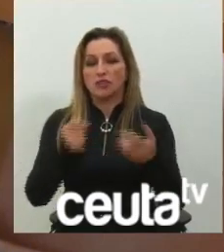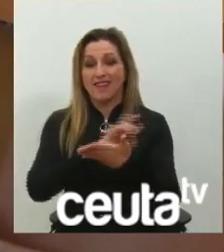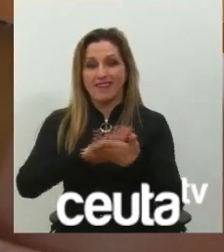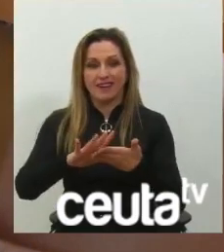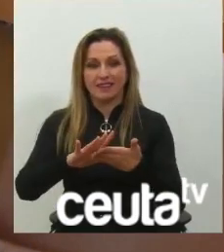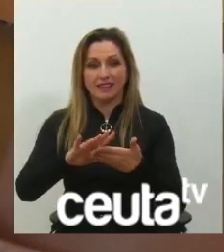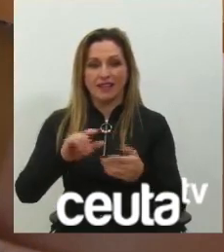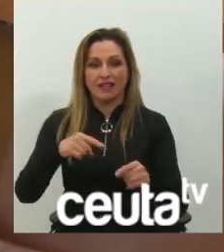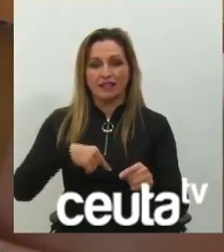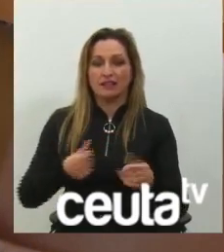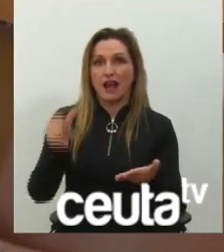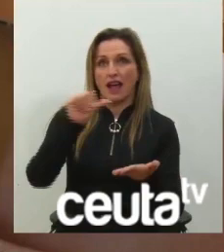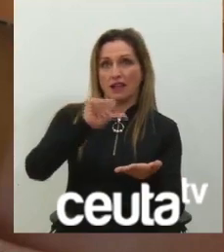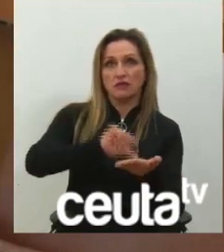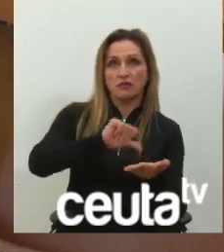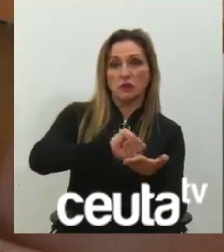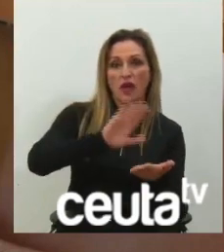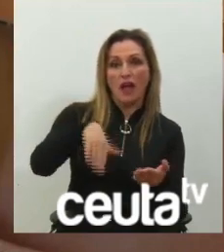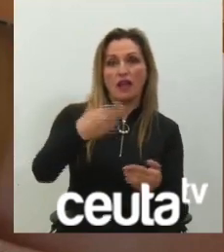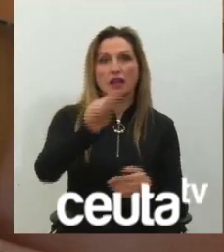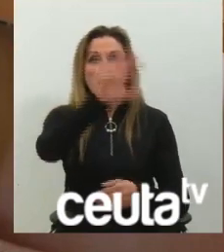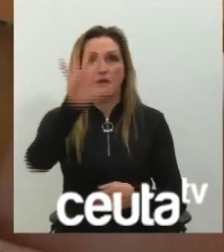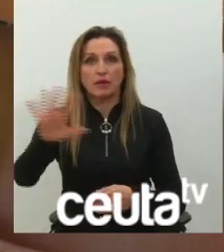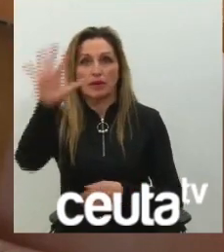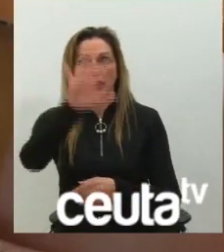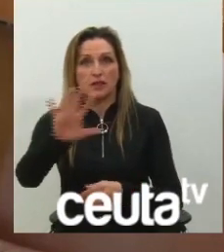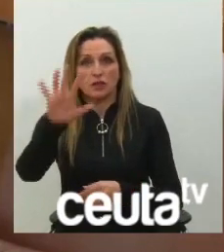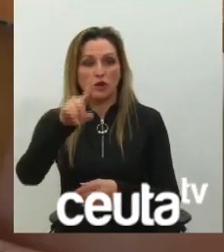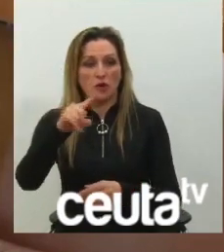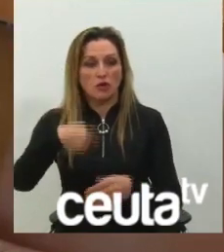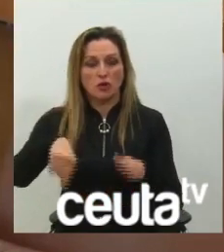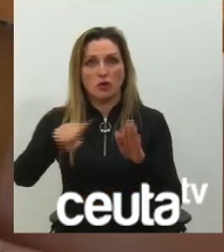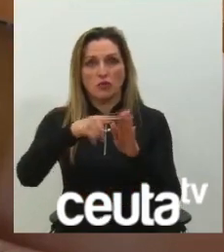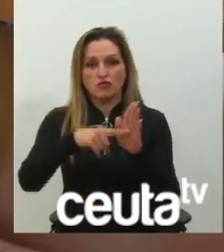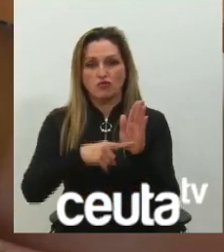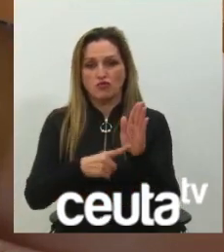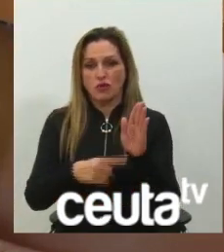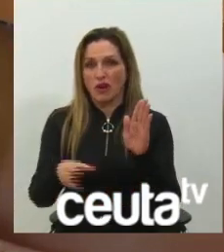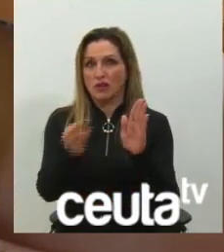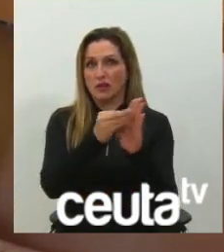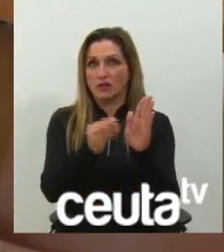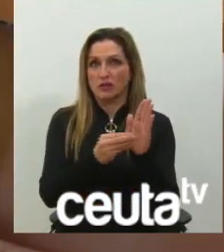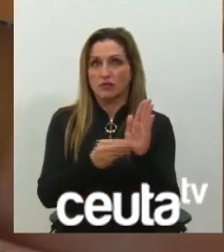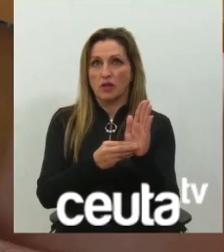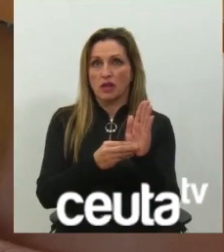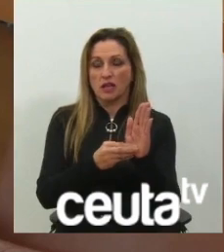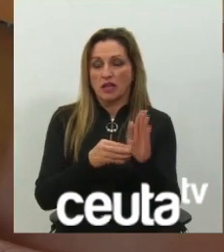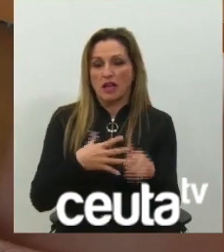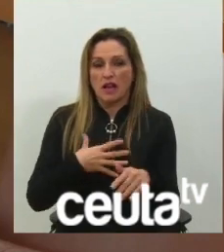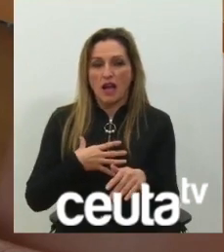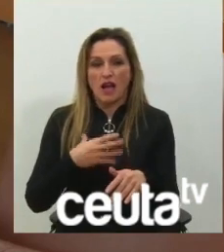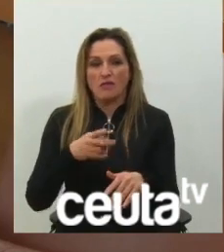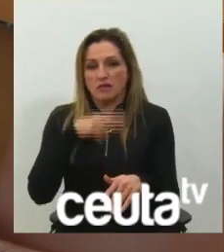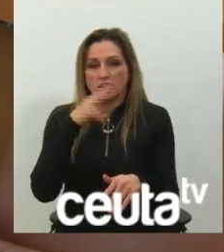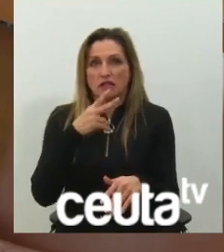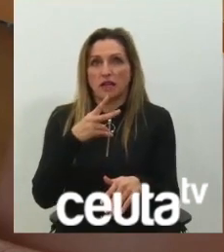península no deja de asombrarse en estos dos folios que han registrado ustedes y es que el populismo que desarrollan es lo que les